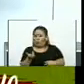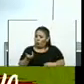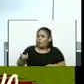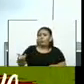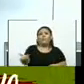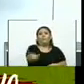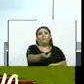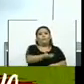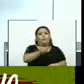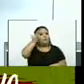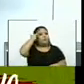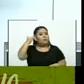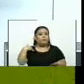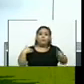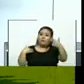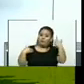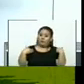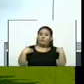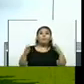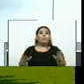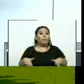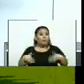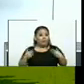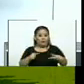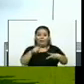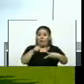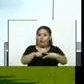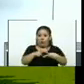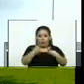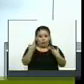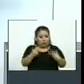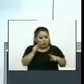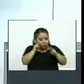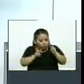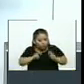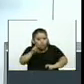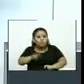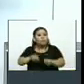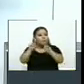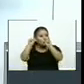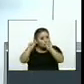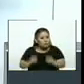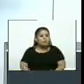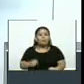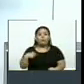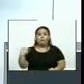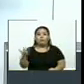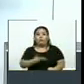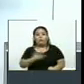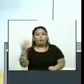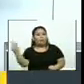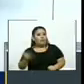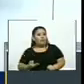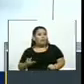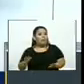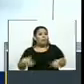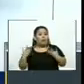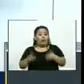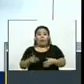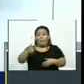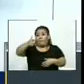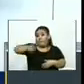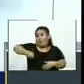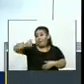todos y para todas. Porque basados en esos estudios de factibilidad, realmente debemos de pasar a la